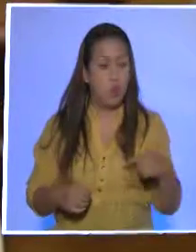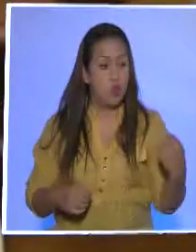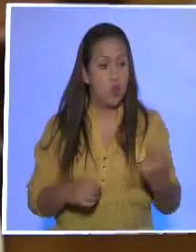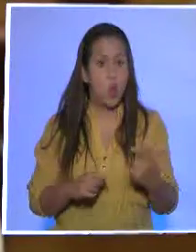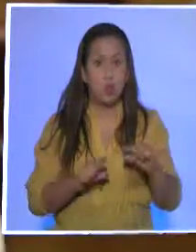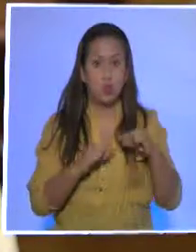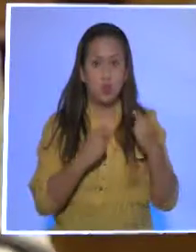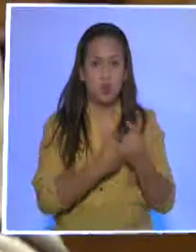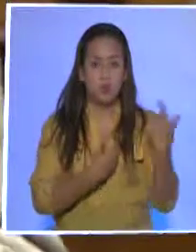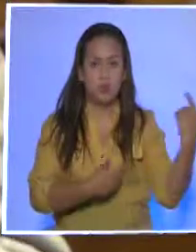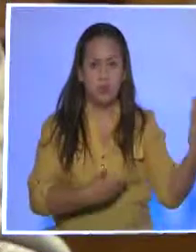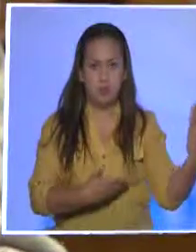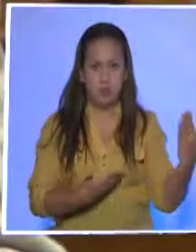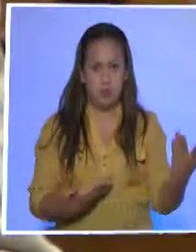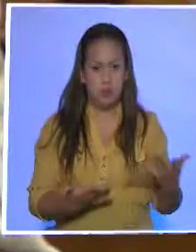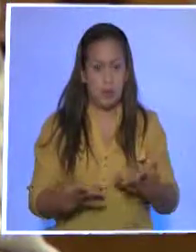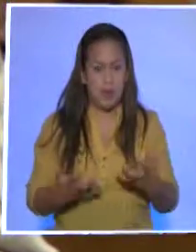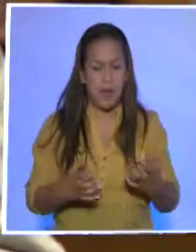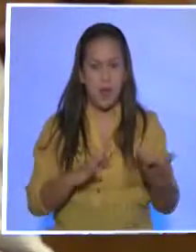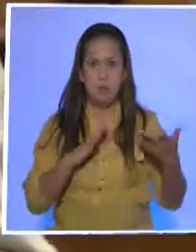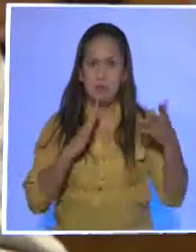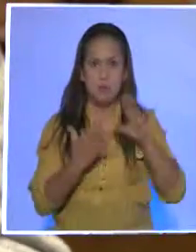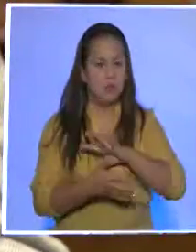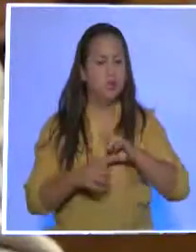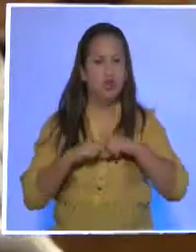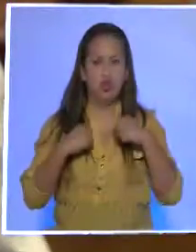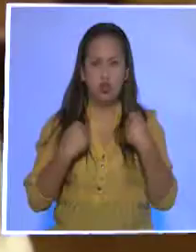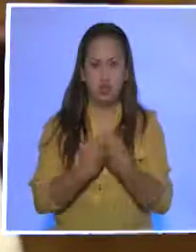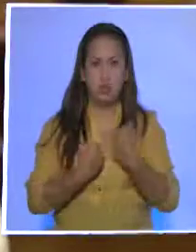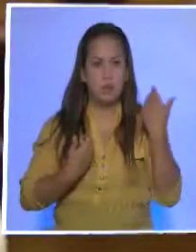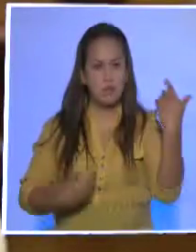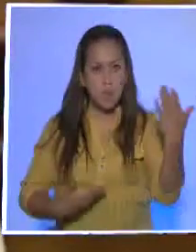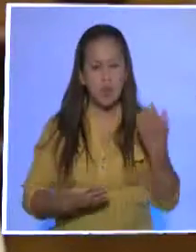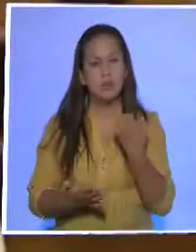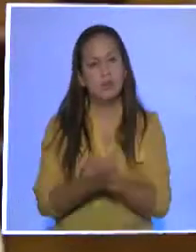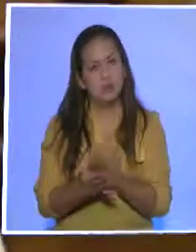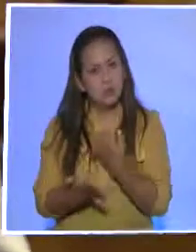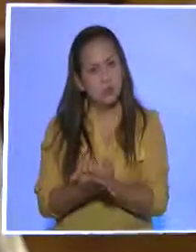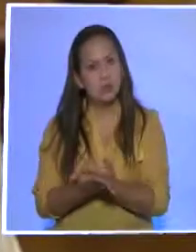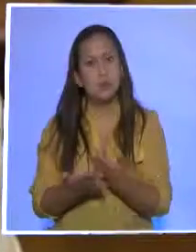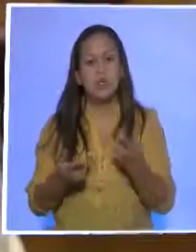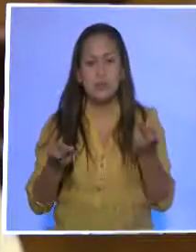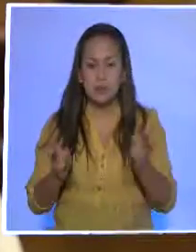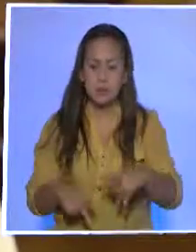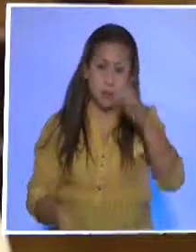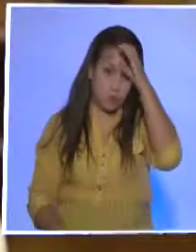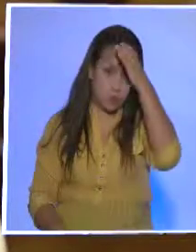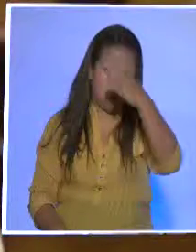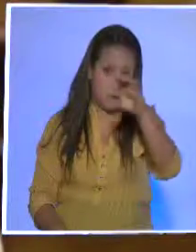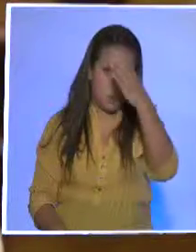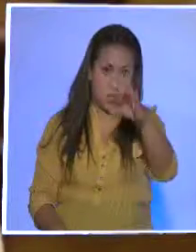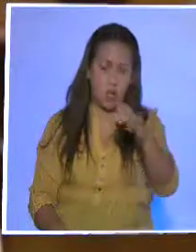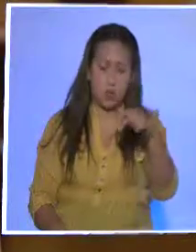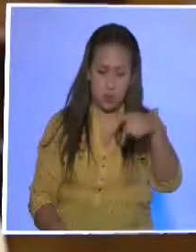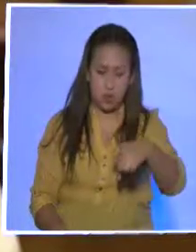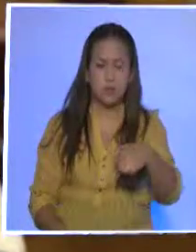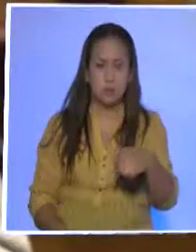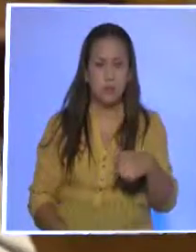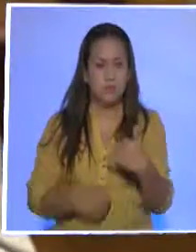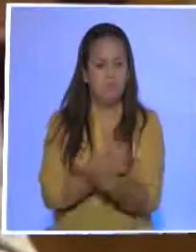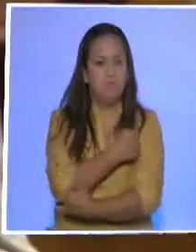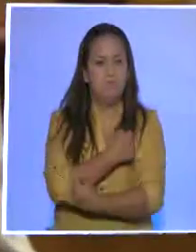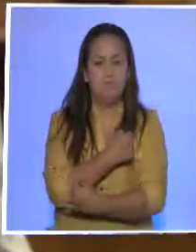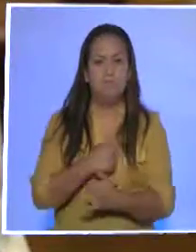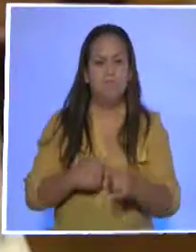este que creemos en las transformaciones sociales políticas económicas y culturales de nuestros pueblos entonces yo diría